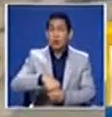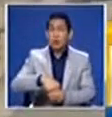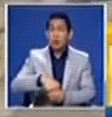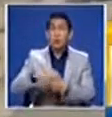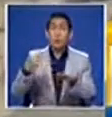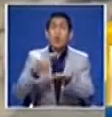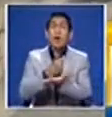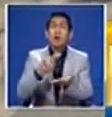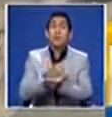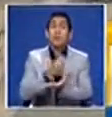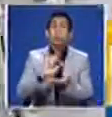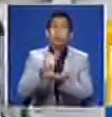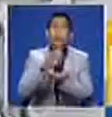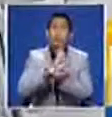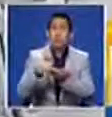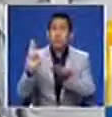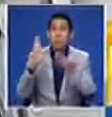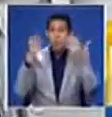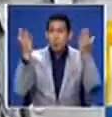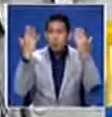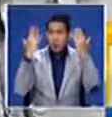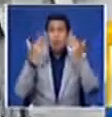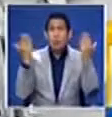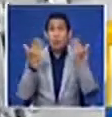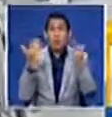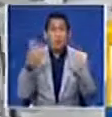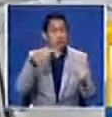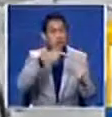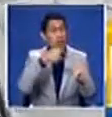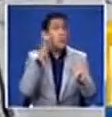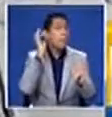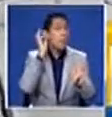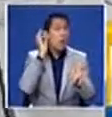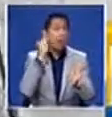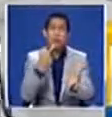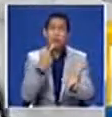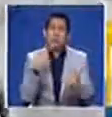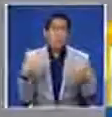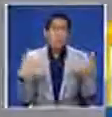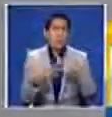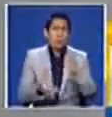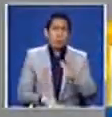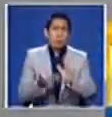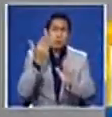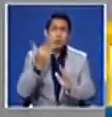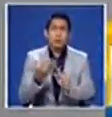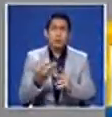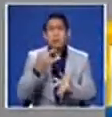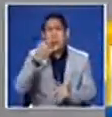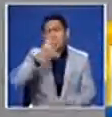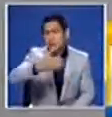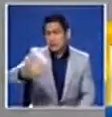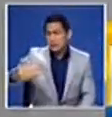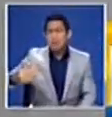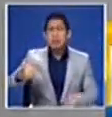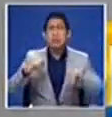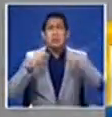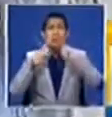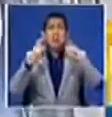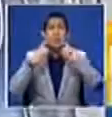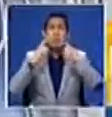del Guasmo Sur de Guayaquil, donde Julia comentó que vivió 12 segundos de terror. Gritos de las criaturas asustadas